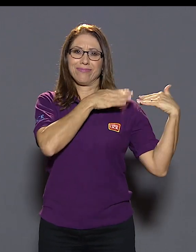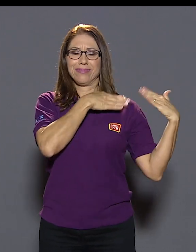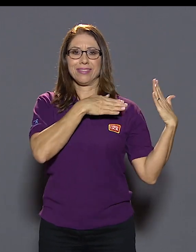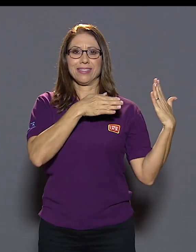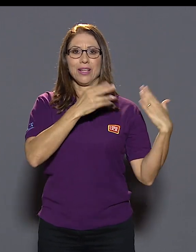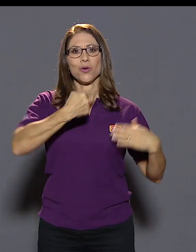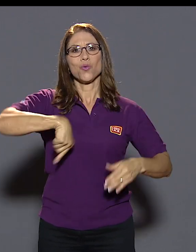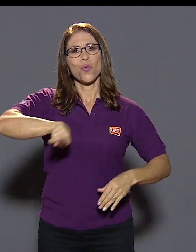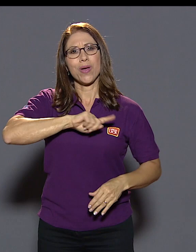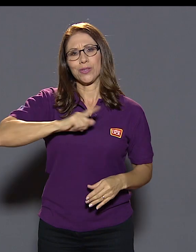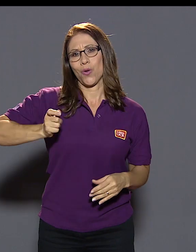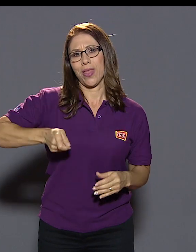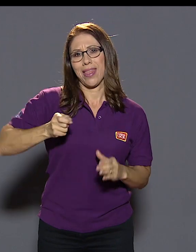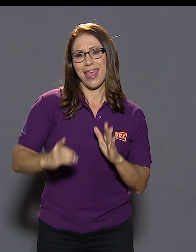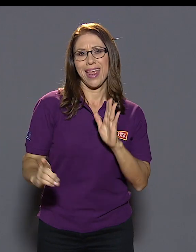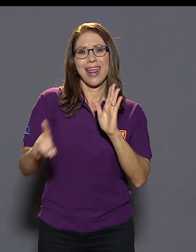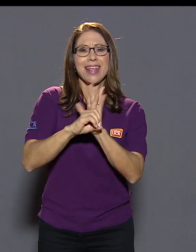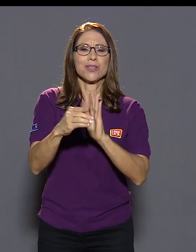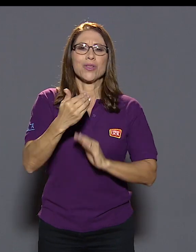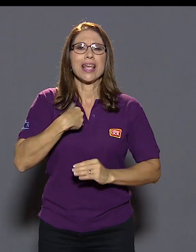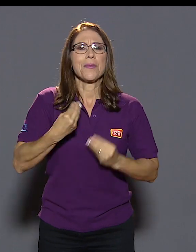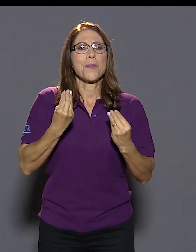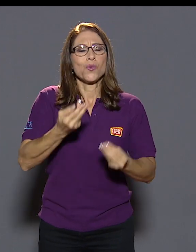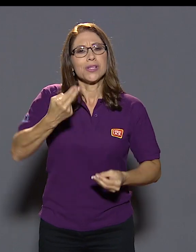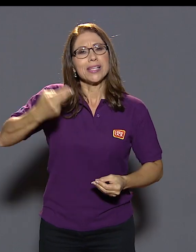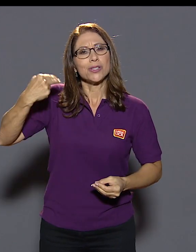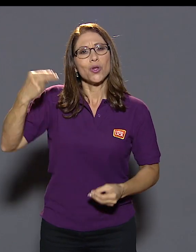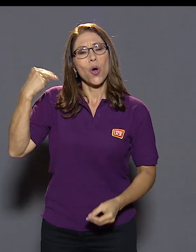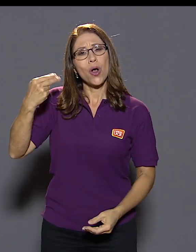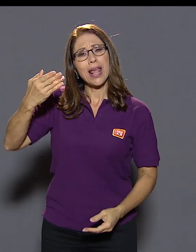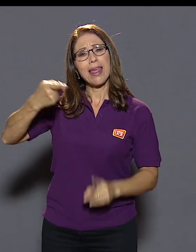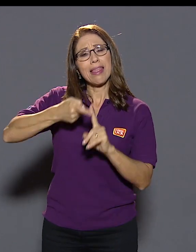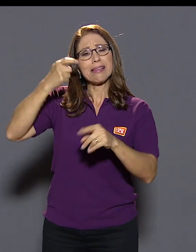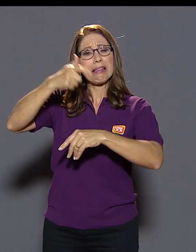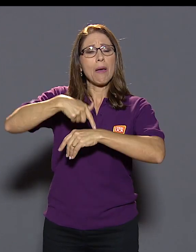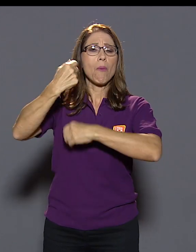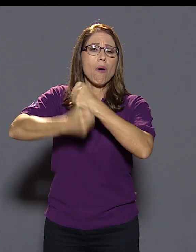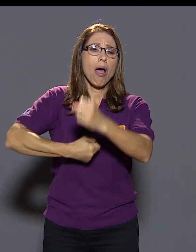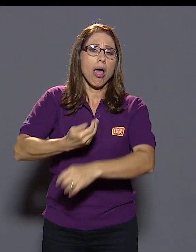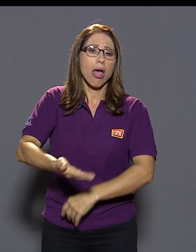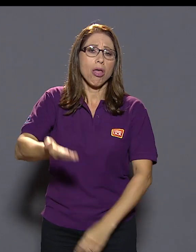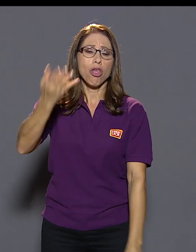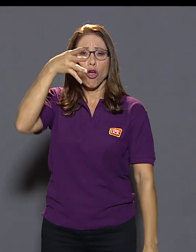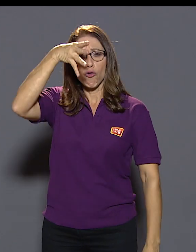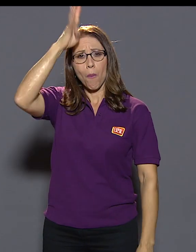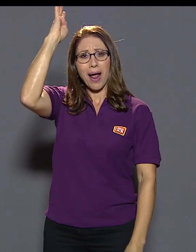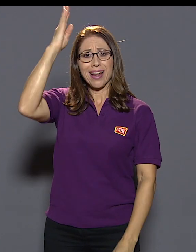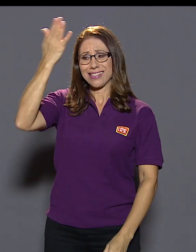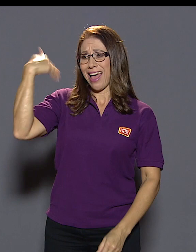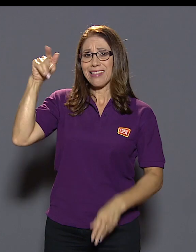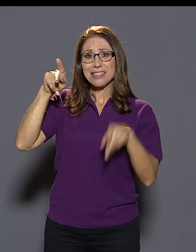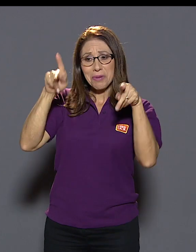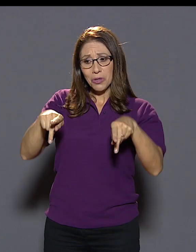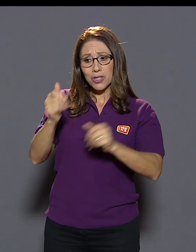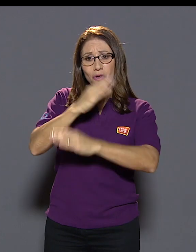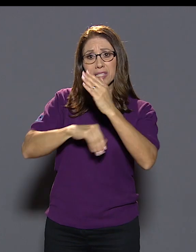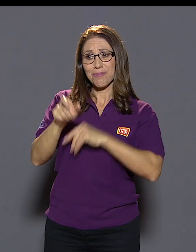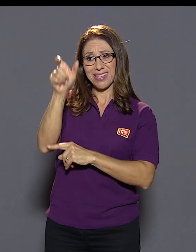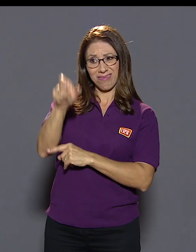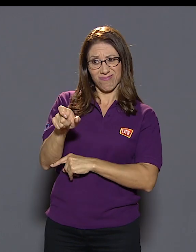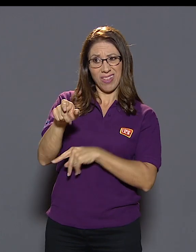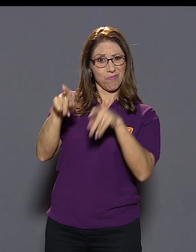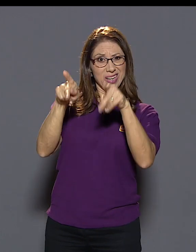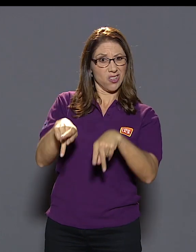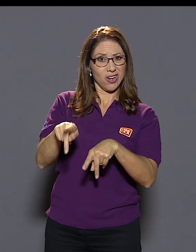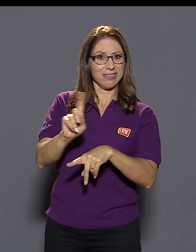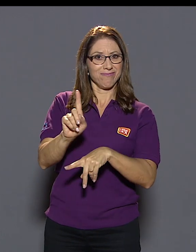que nuestro derecho tiene mucha historia romana, ¿verdad?, donde las personas con discapacidad jamás entendidas como personas. Entonces